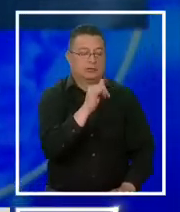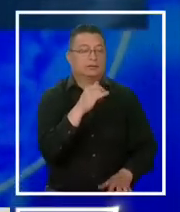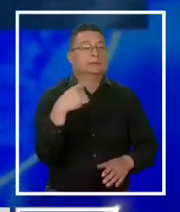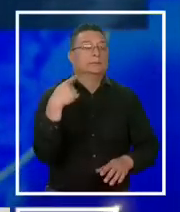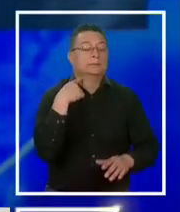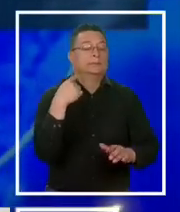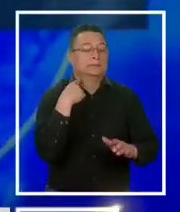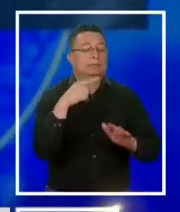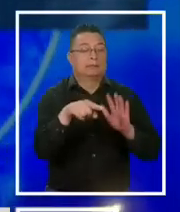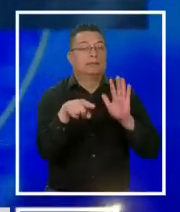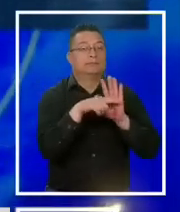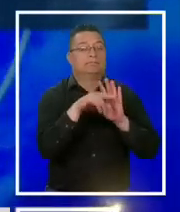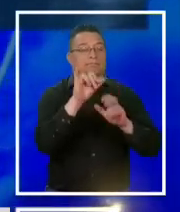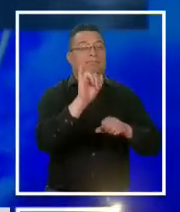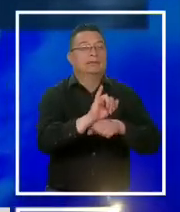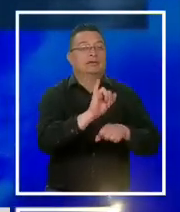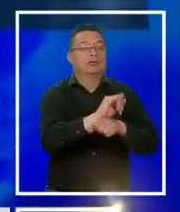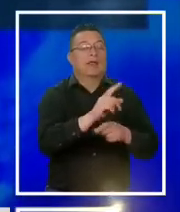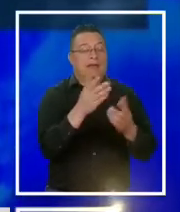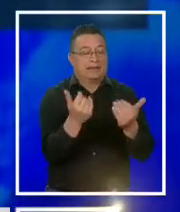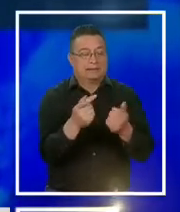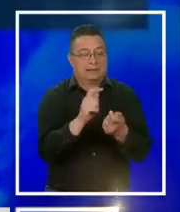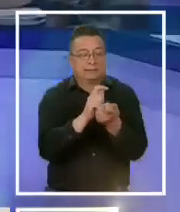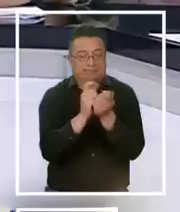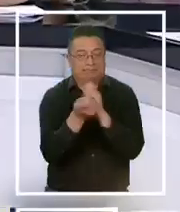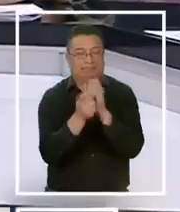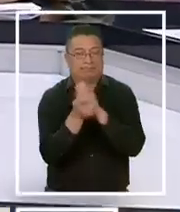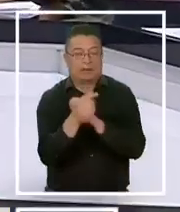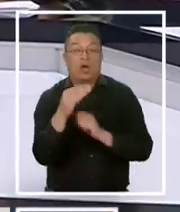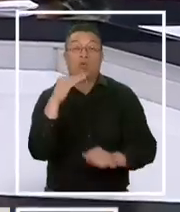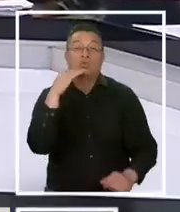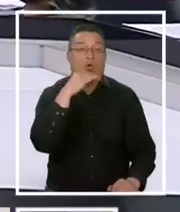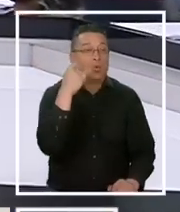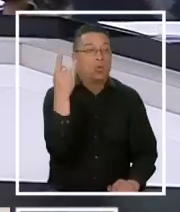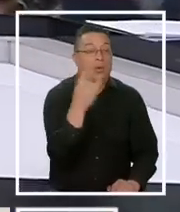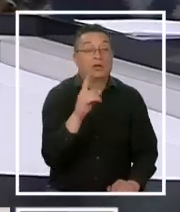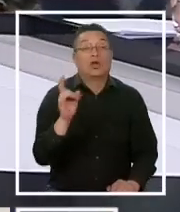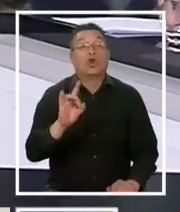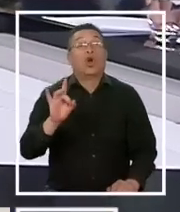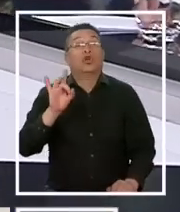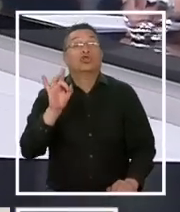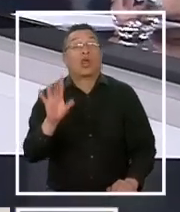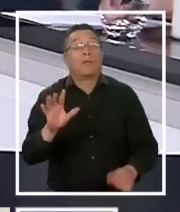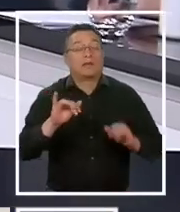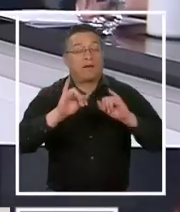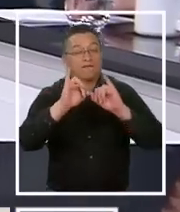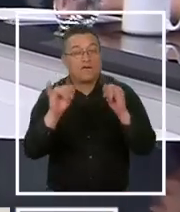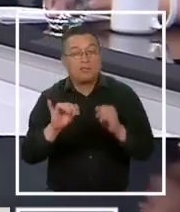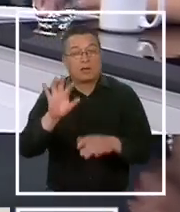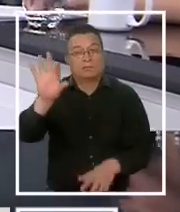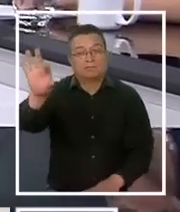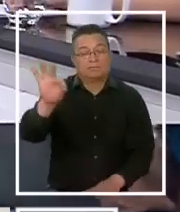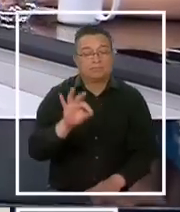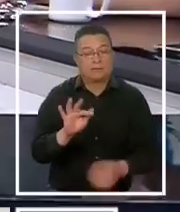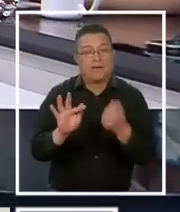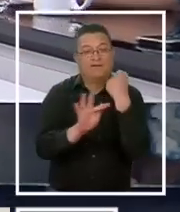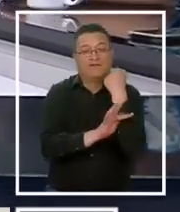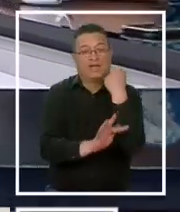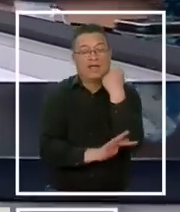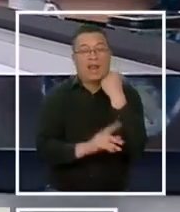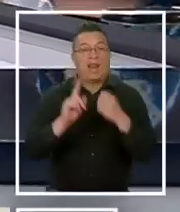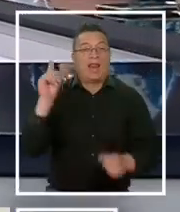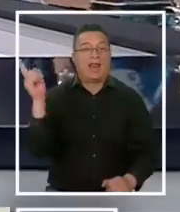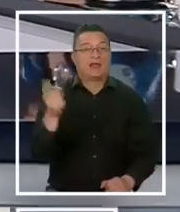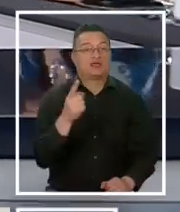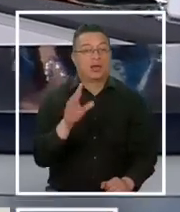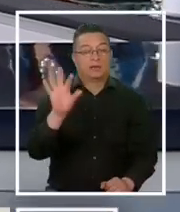fallidos de esta institución y la necesidad de correcciones urgente no solo en la forma de nominar al fiscal nacional sino